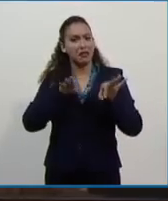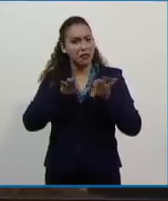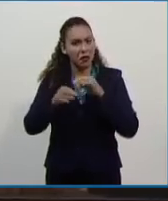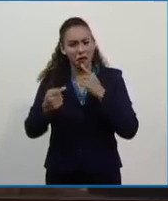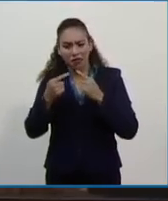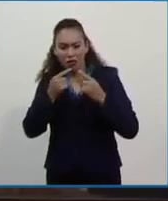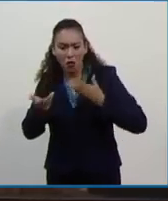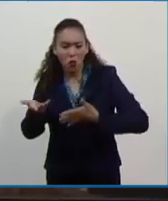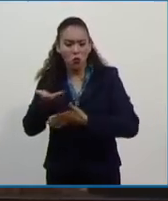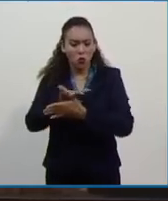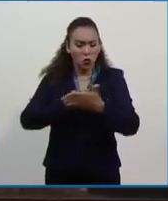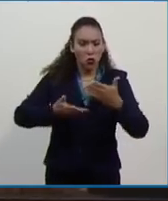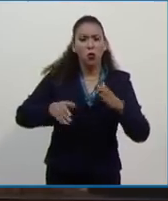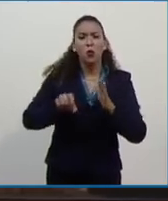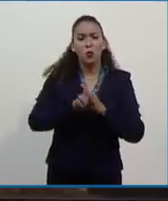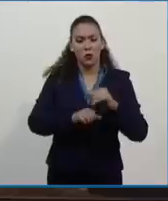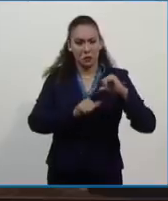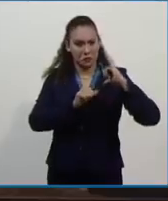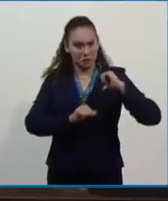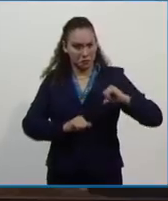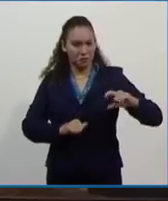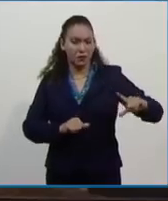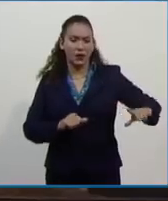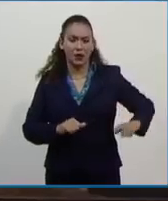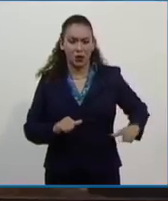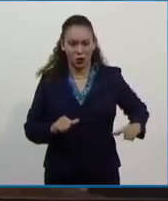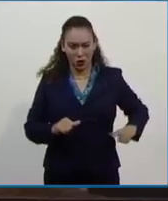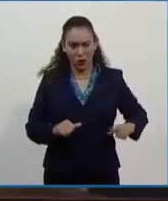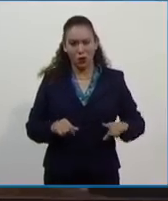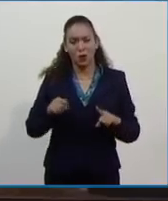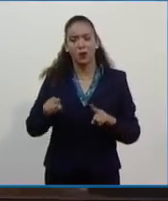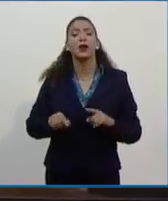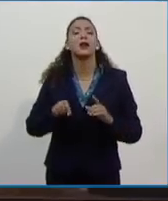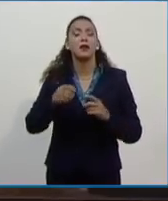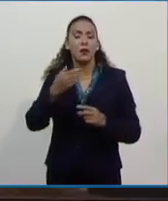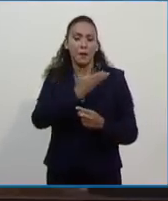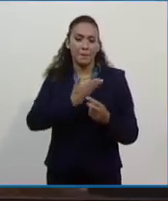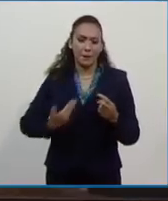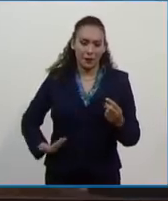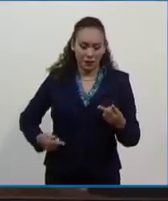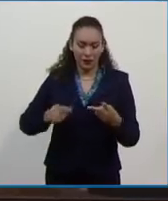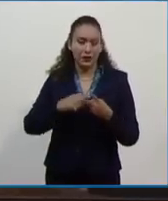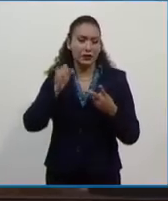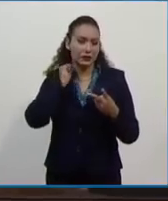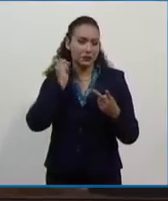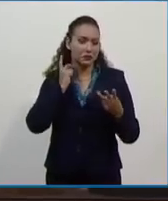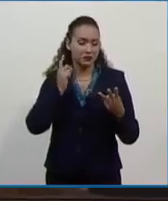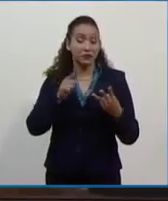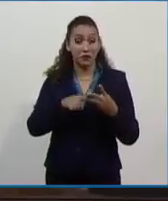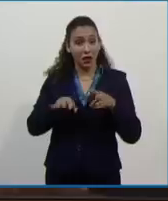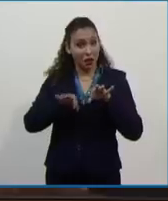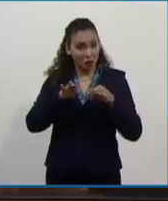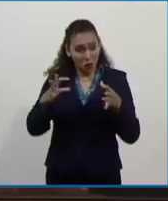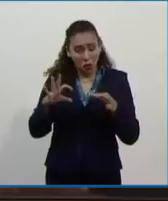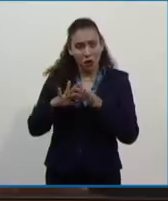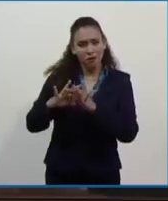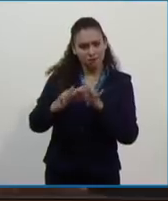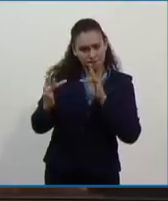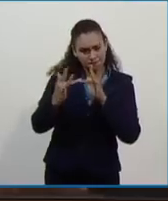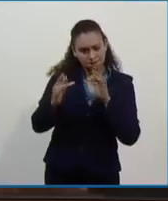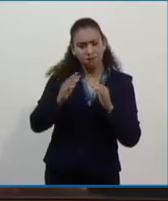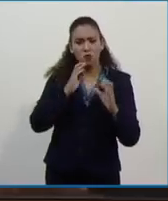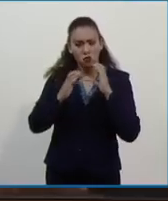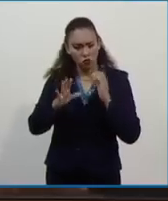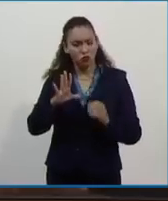con los poderes legislativo y ejecutivo de cara a una reforma judicial. La presidenta de la Corte y del Consejo de la Judicatura